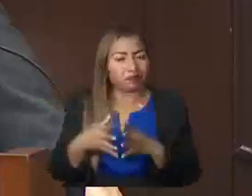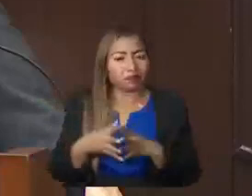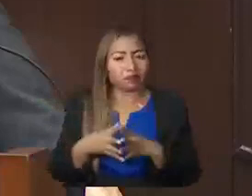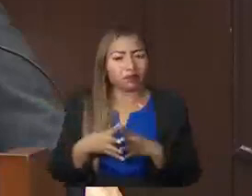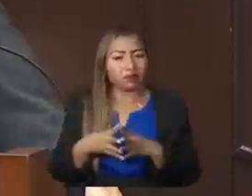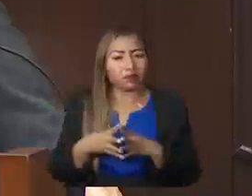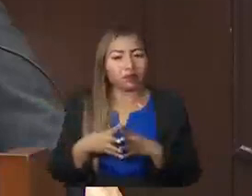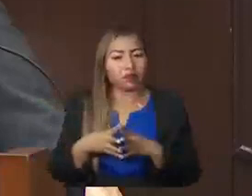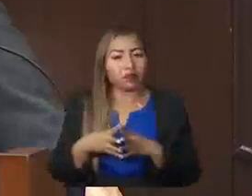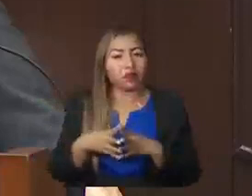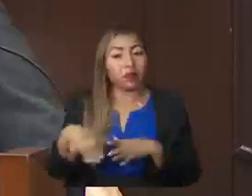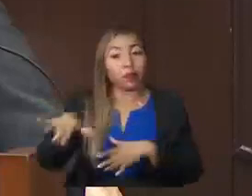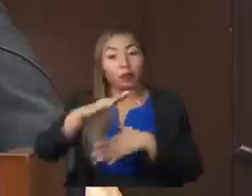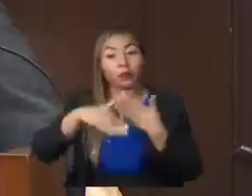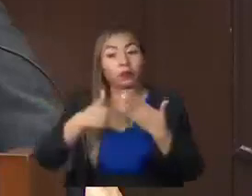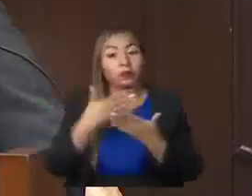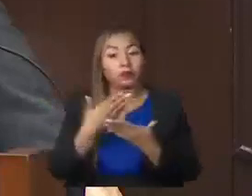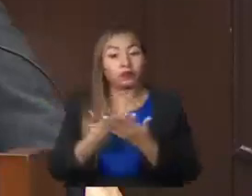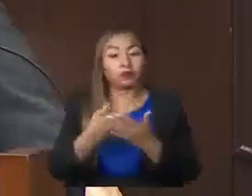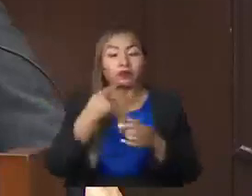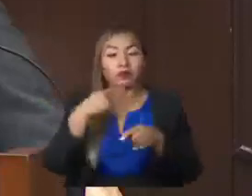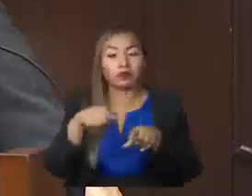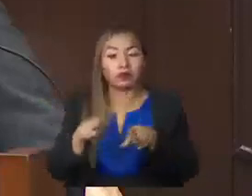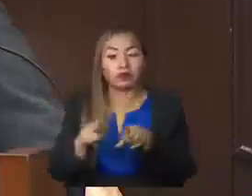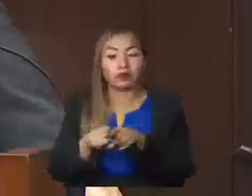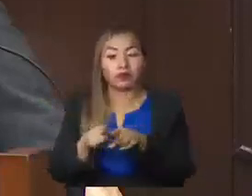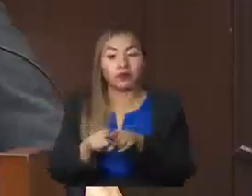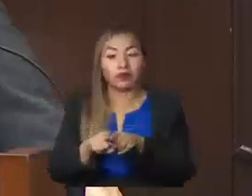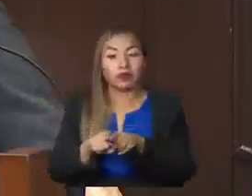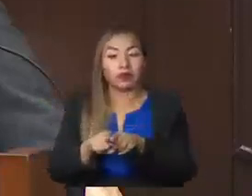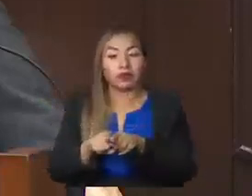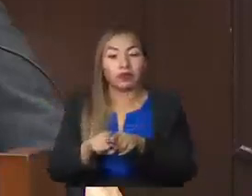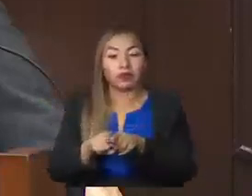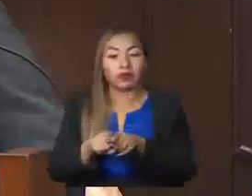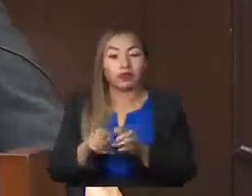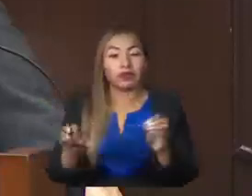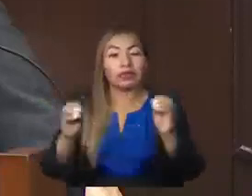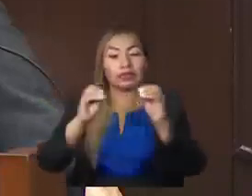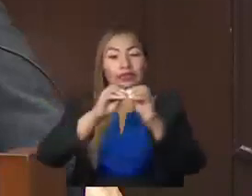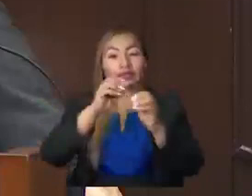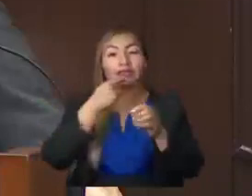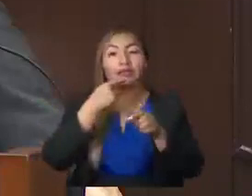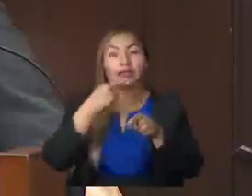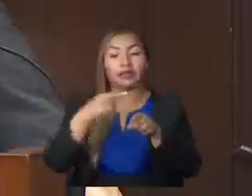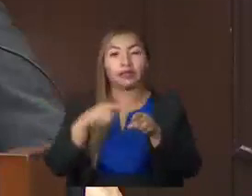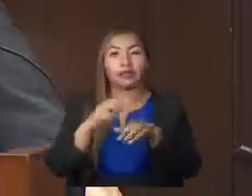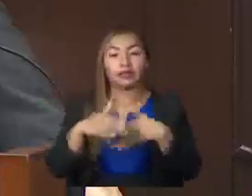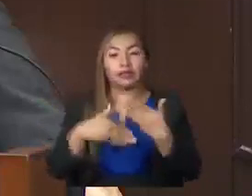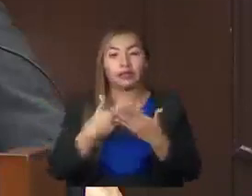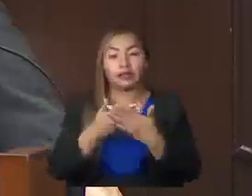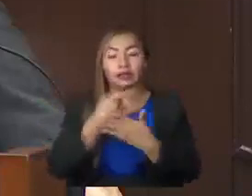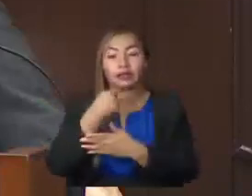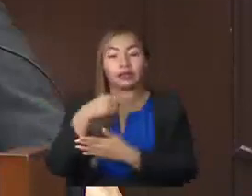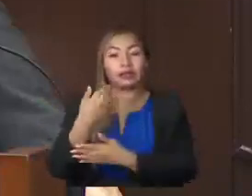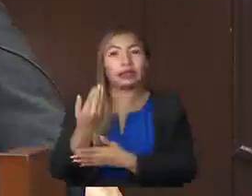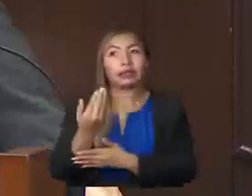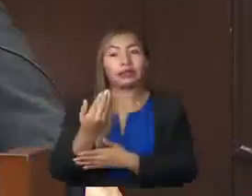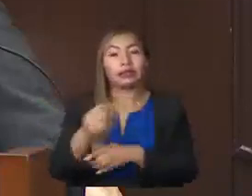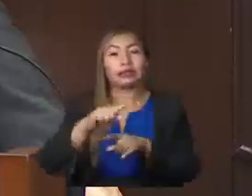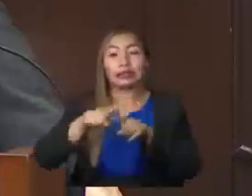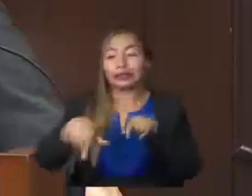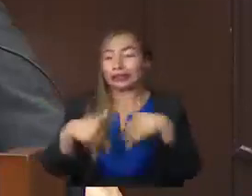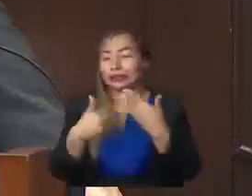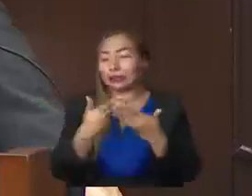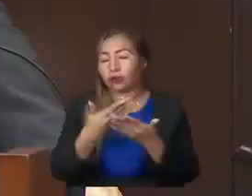esos avances no alcanzan a nuestras poblaciones más vulnerables y cada día se deterioran